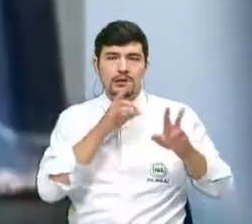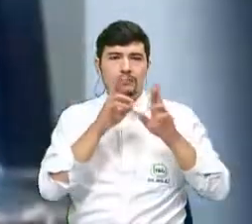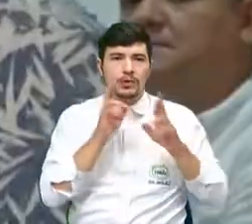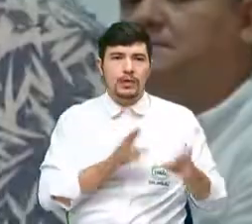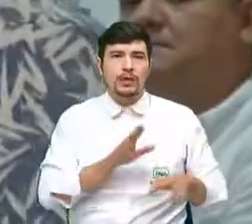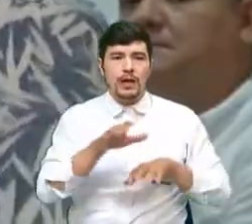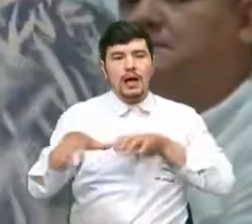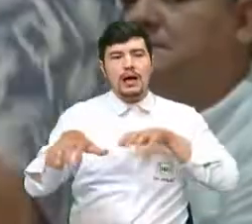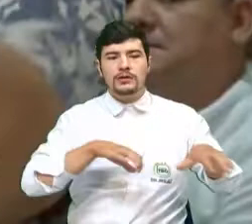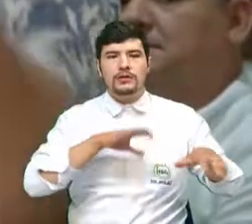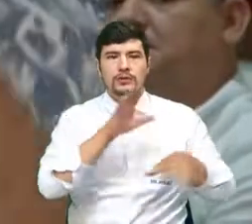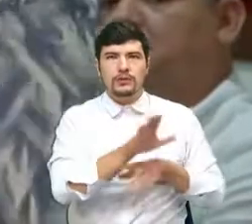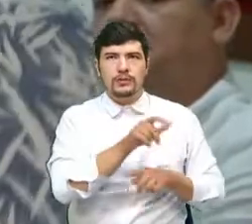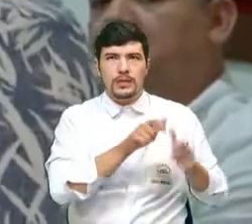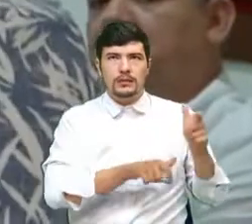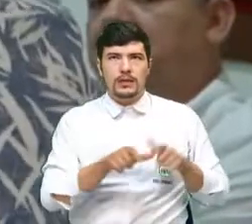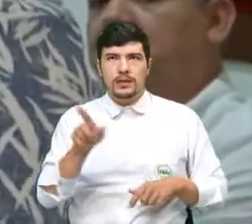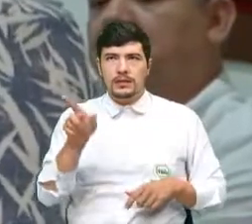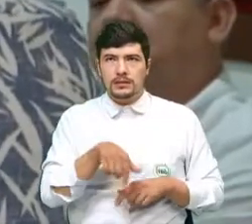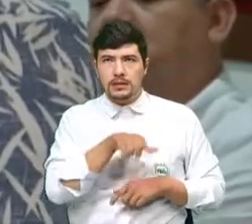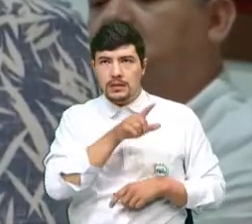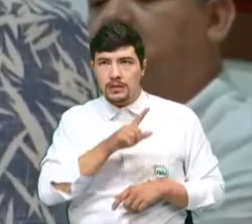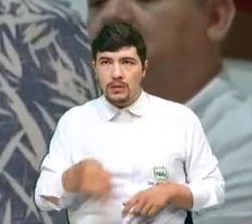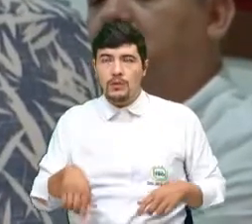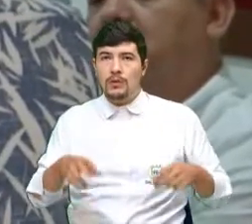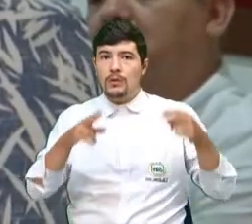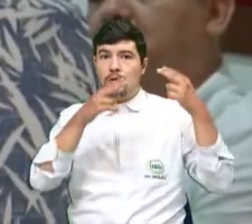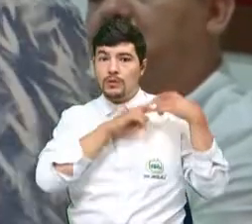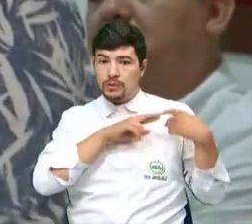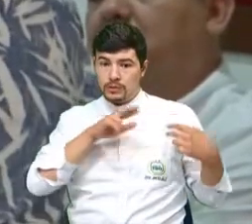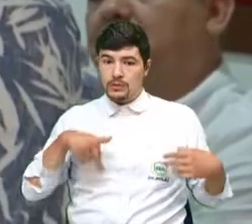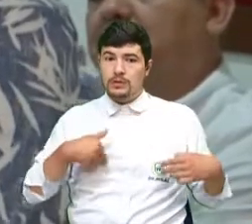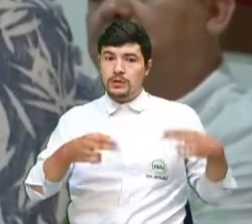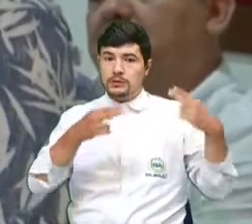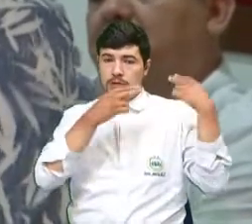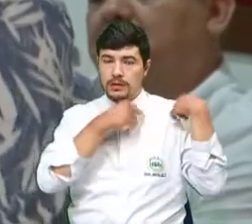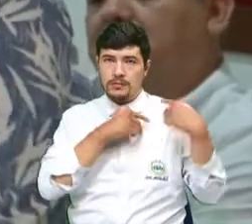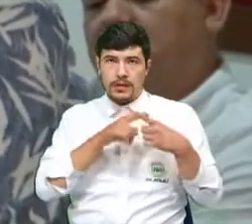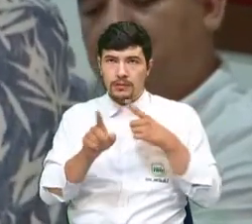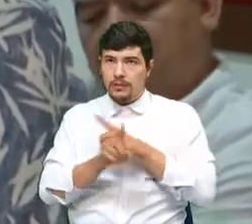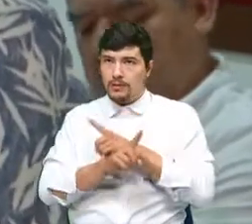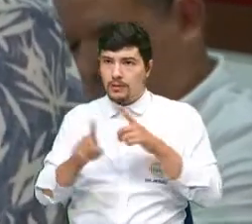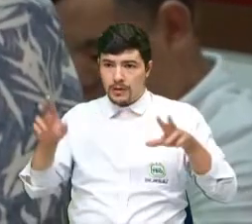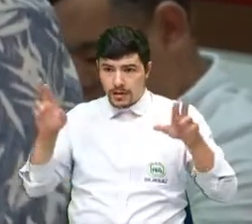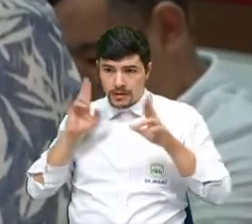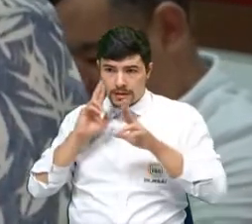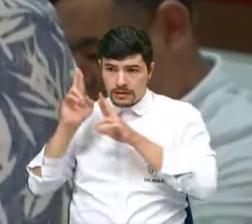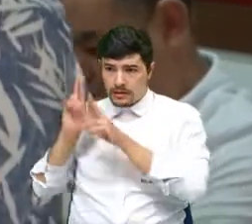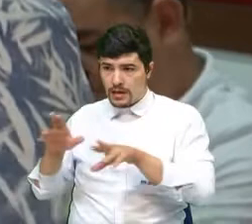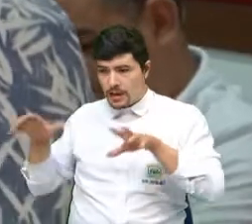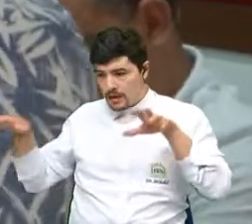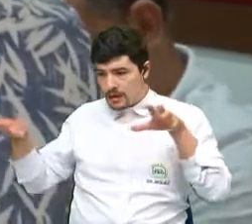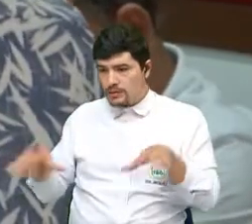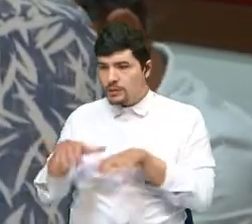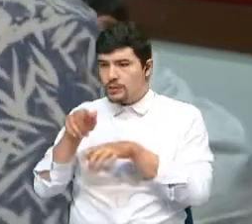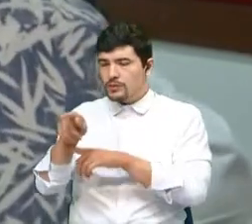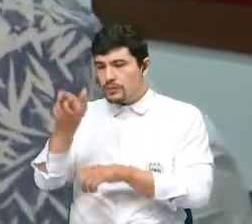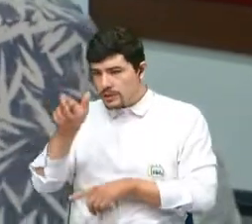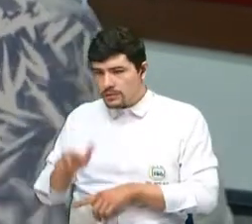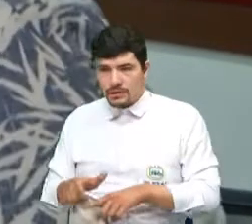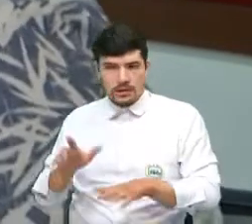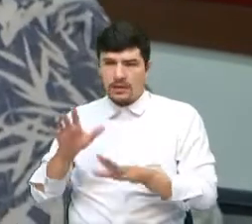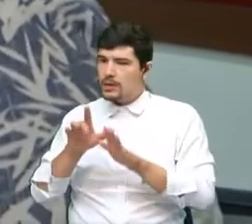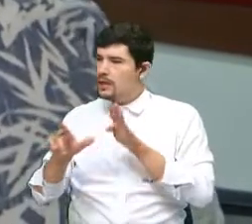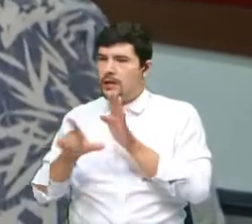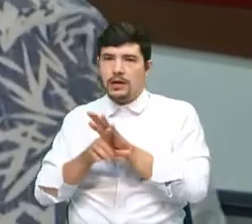personas. Sí nos responsabilizamos, pero no respondemos por un acto de una persona irregular.